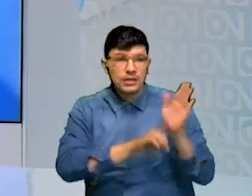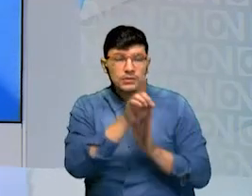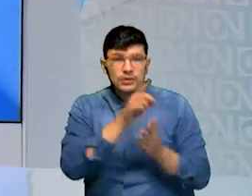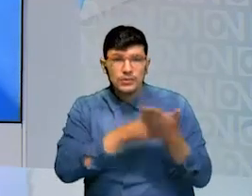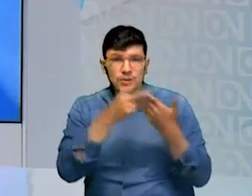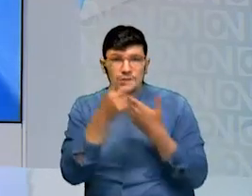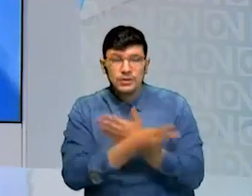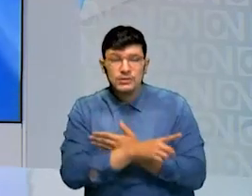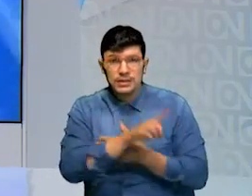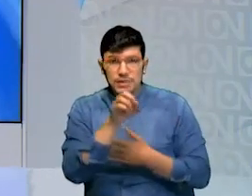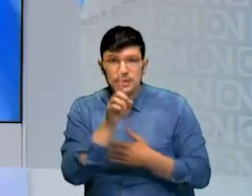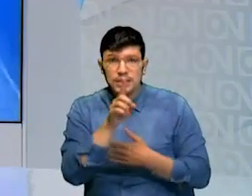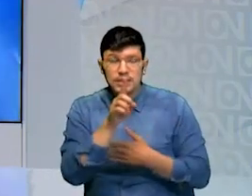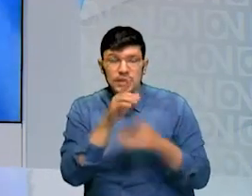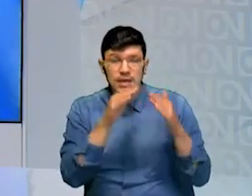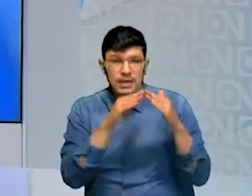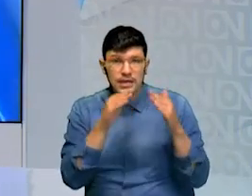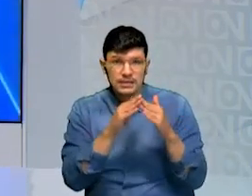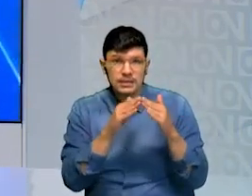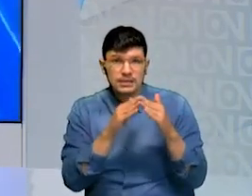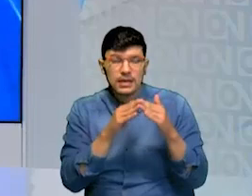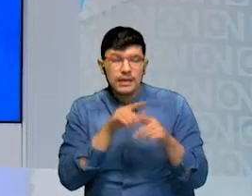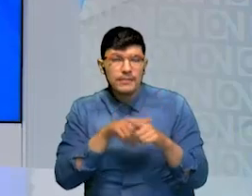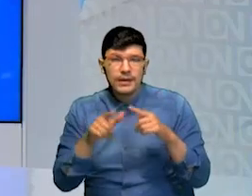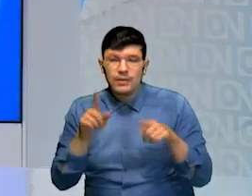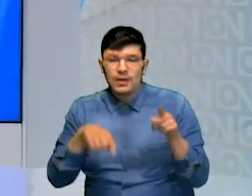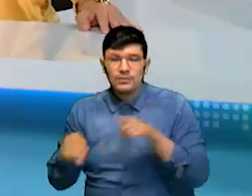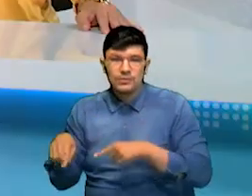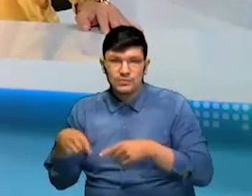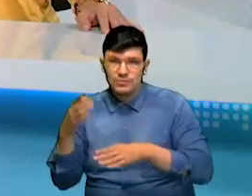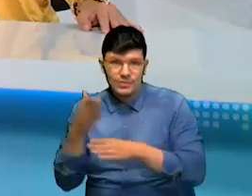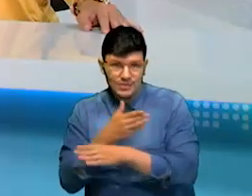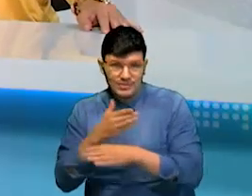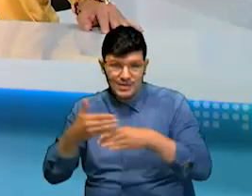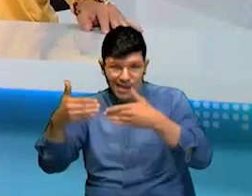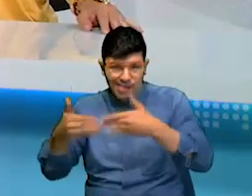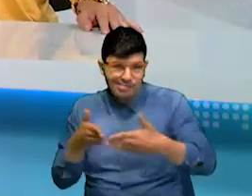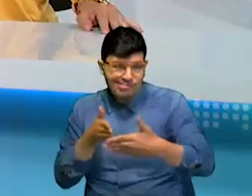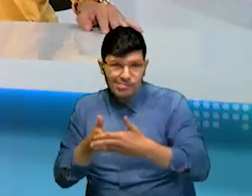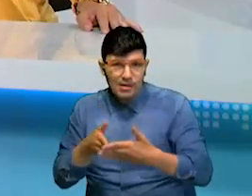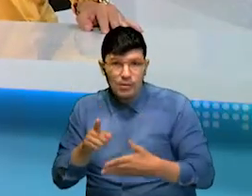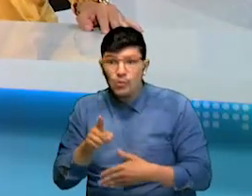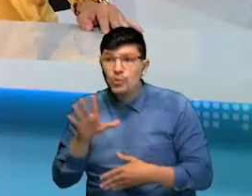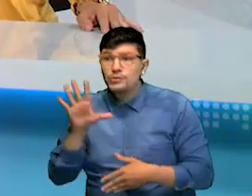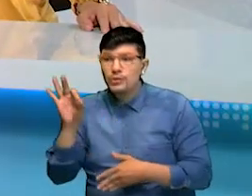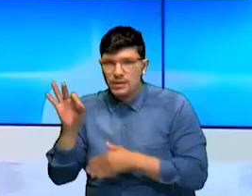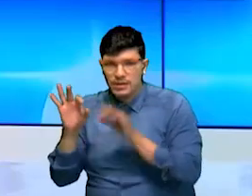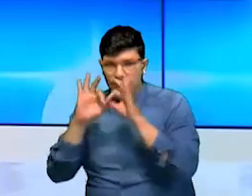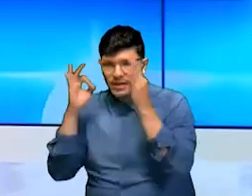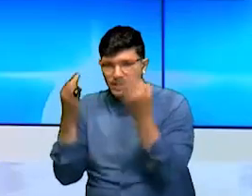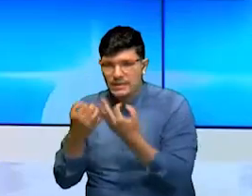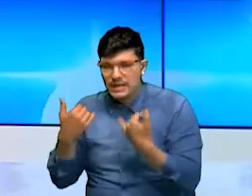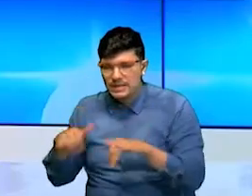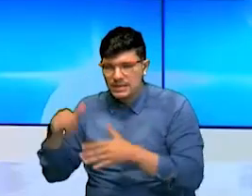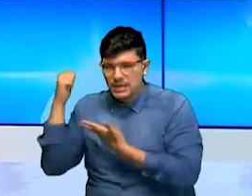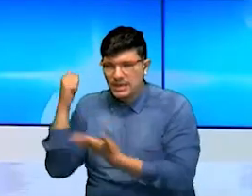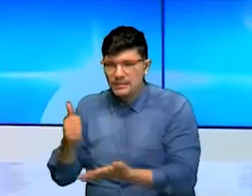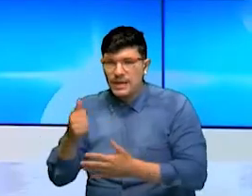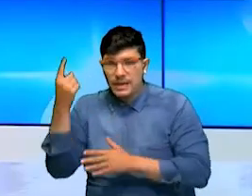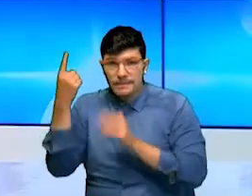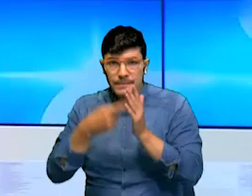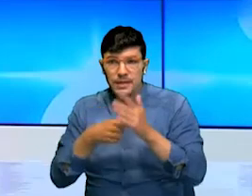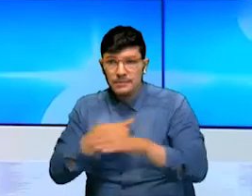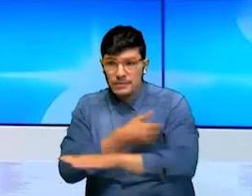pero han encontrado obstáculos por parte de las autoridades locales son 150 familias que ya han invertido cerca de mil